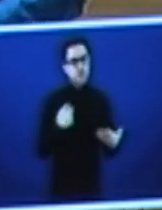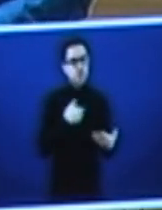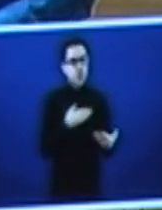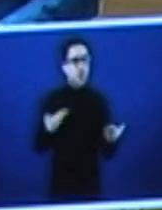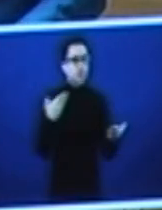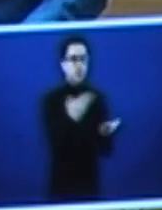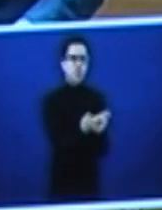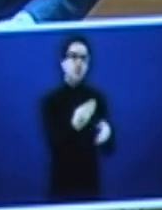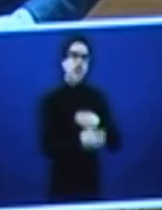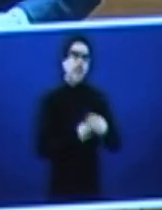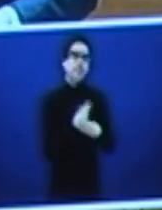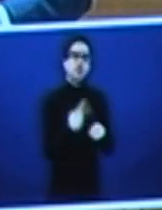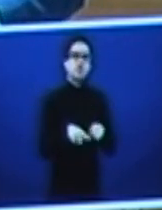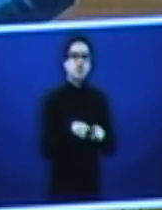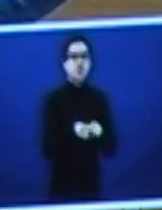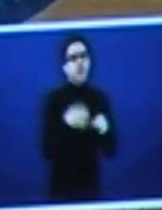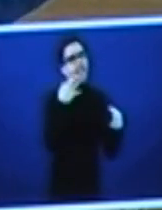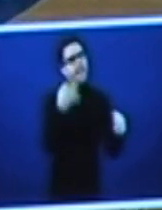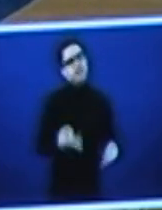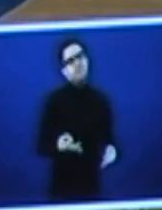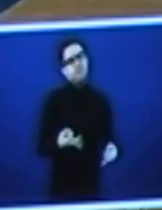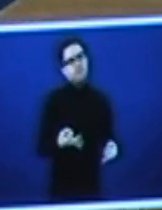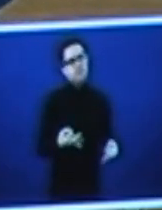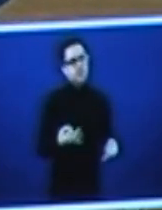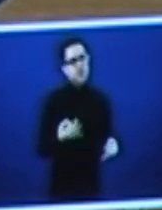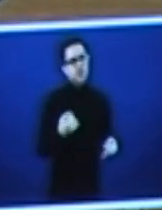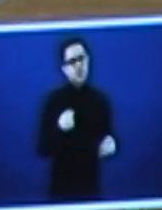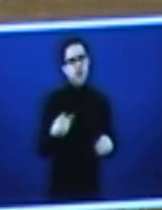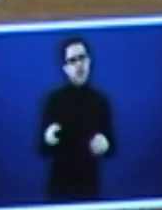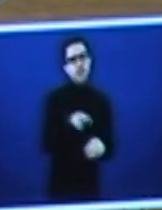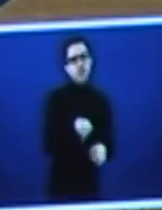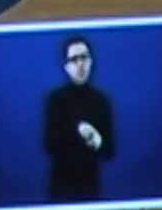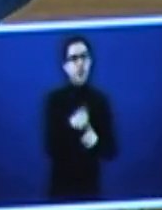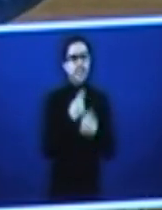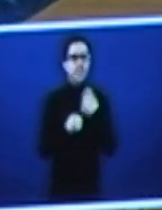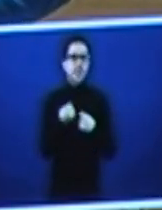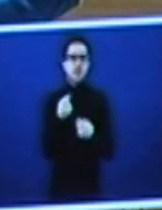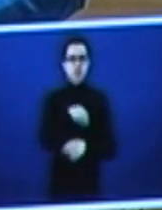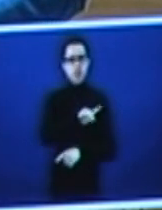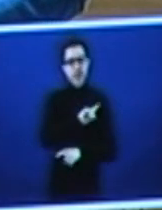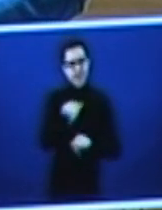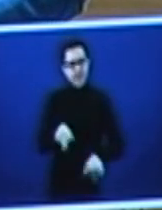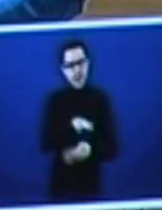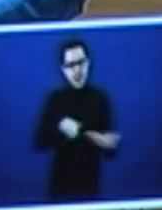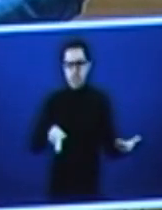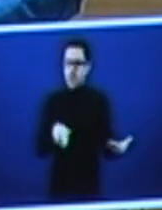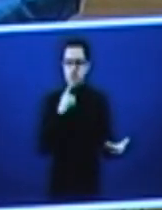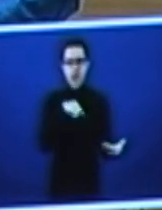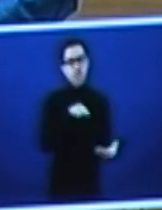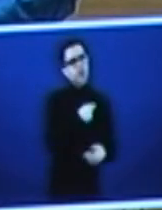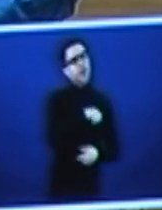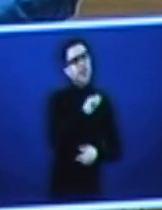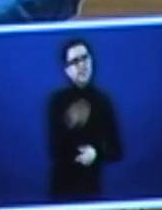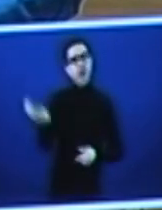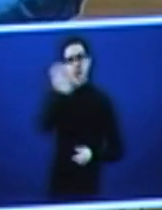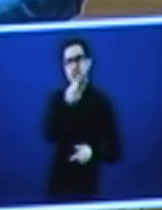de rigor. Volvo a reiterar, os datos de paro en Galicia son malos. Os datos de paro en España son